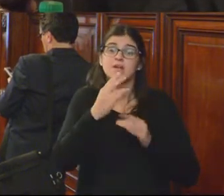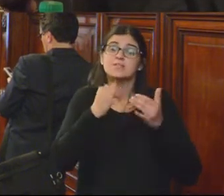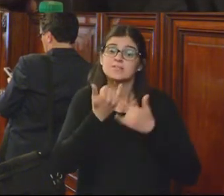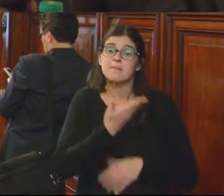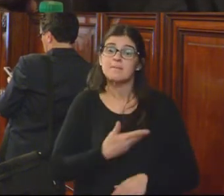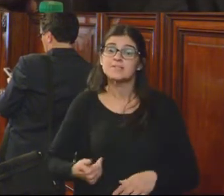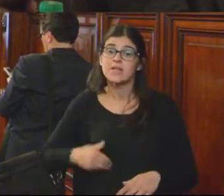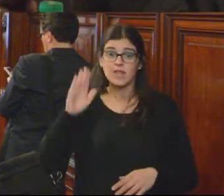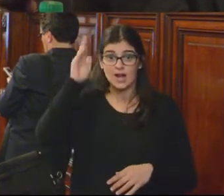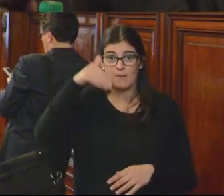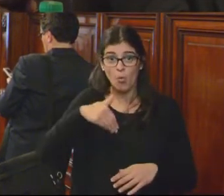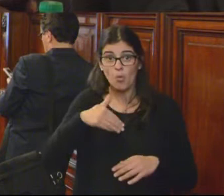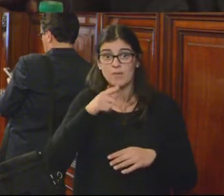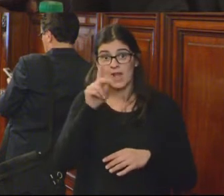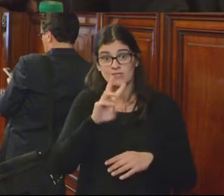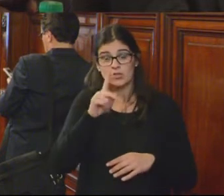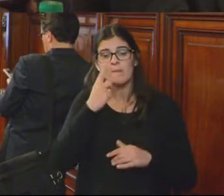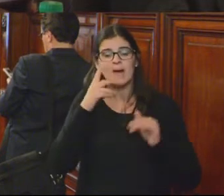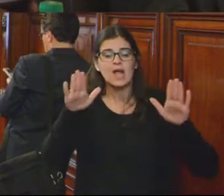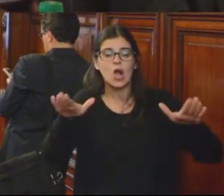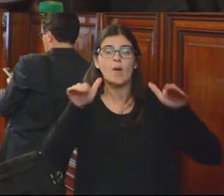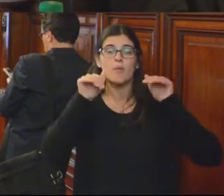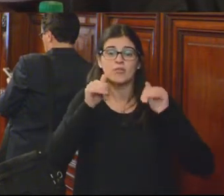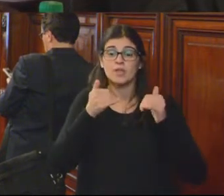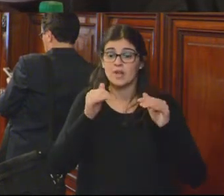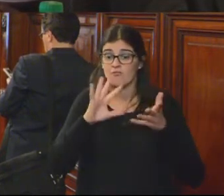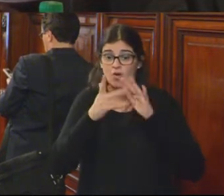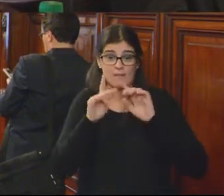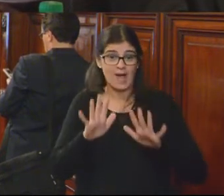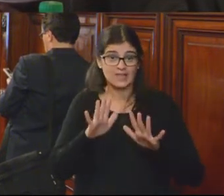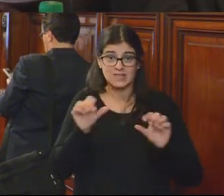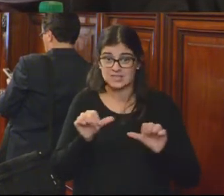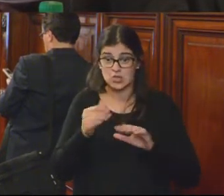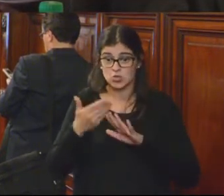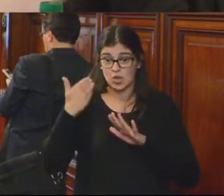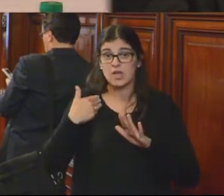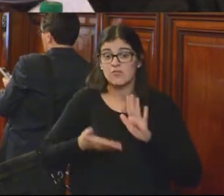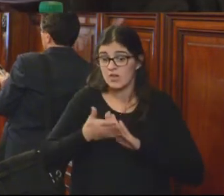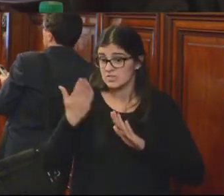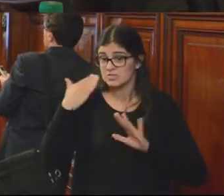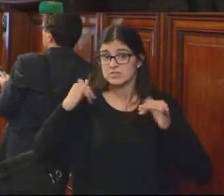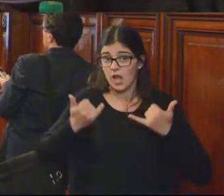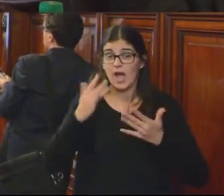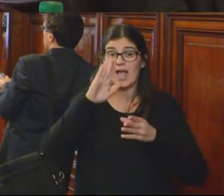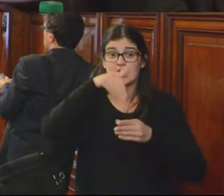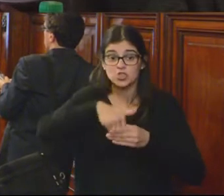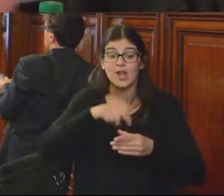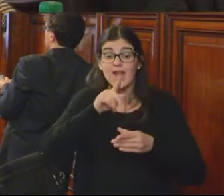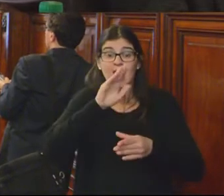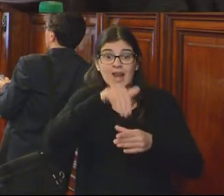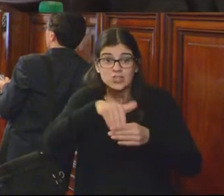para hacer, además, la convocatoria, como se hizo. Y fuimos a elecciones, y en esas